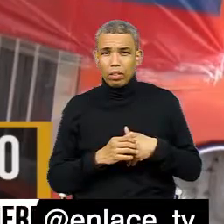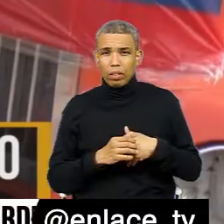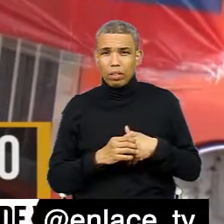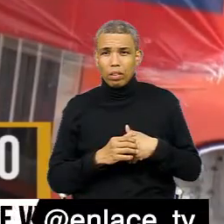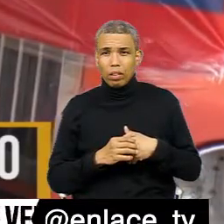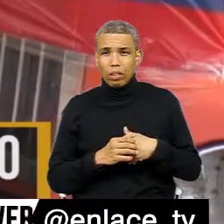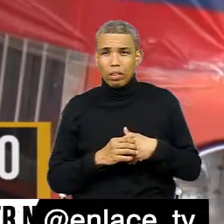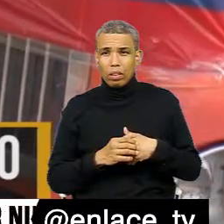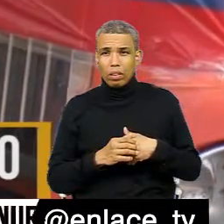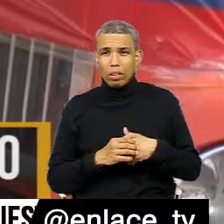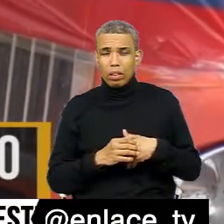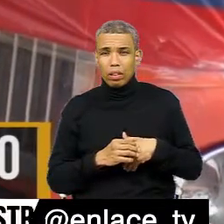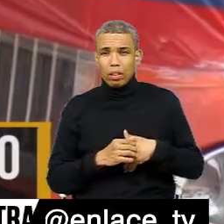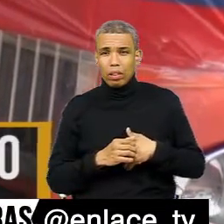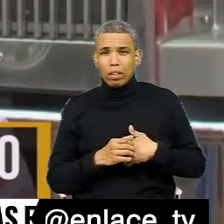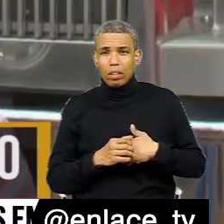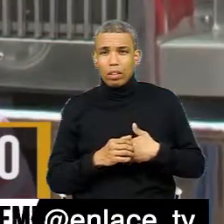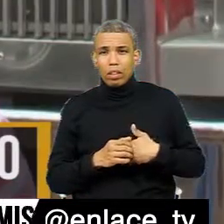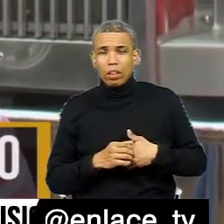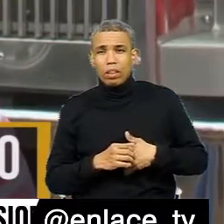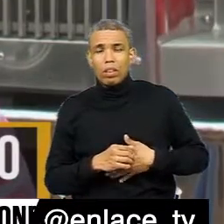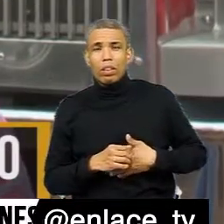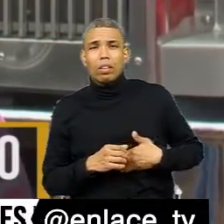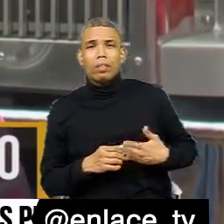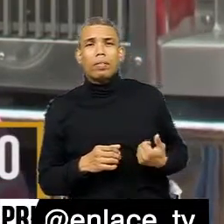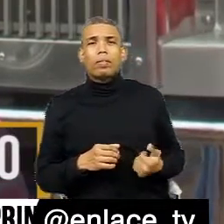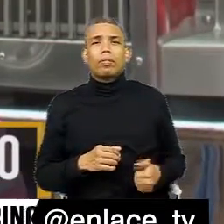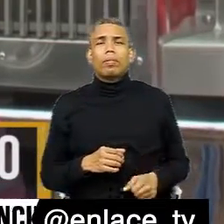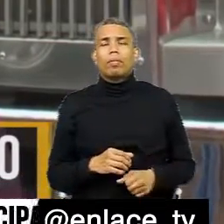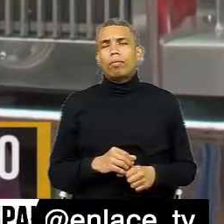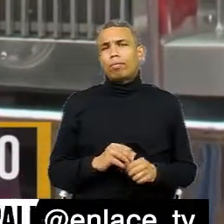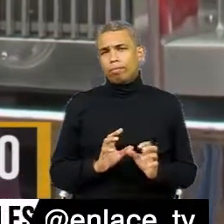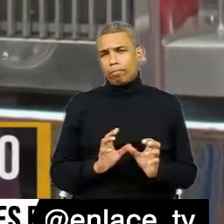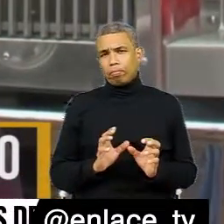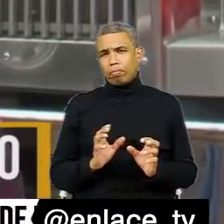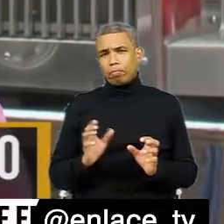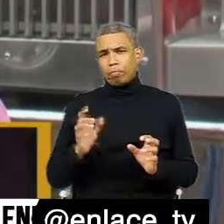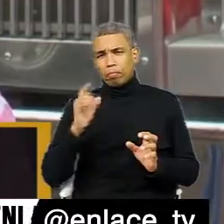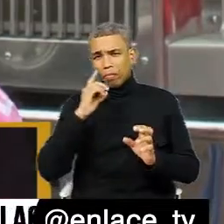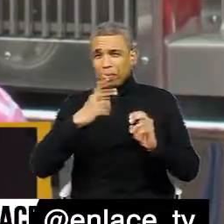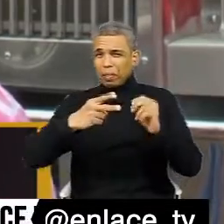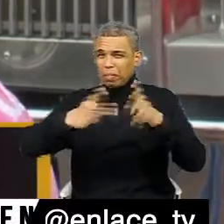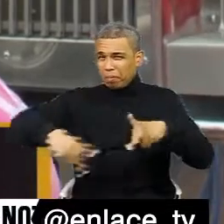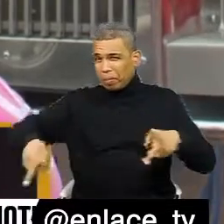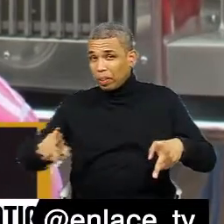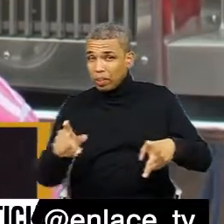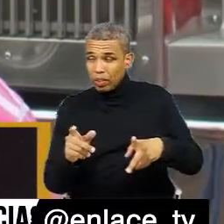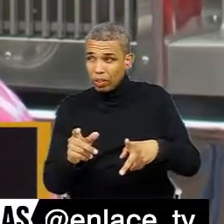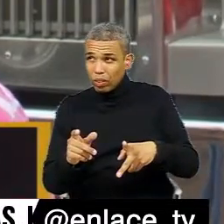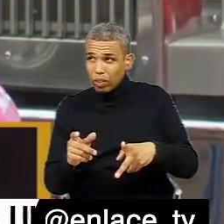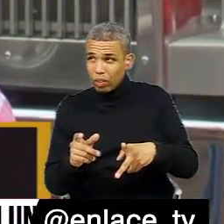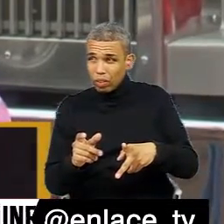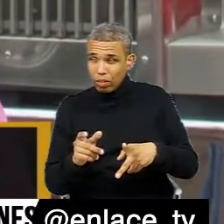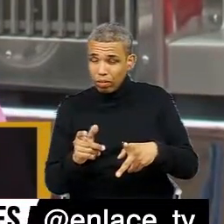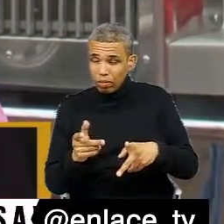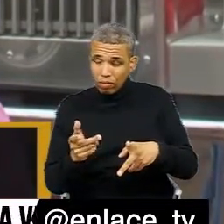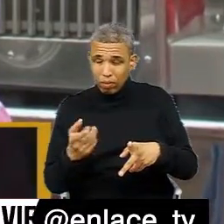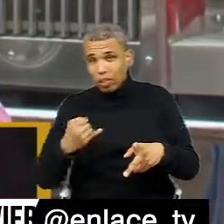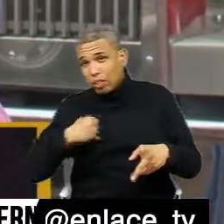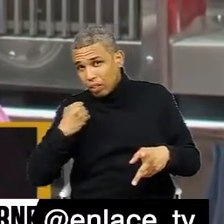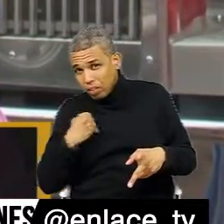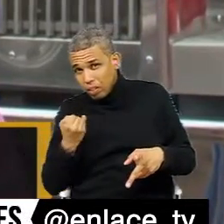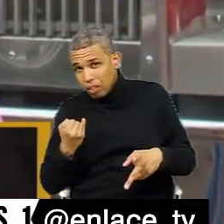de bien, las personas que aportan al país para el crecimiento, para el desarrollo y para que nuestra juventud tenga un mejor futuro. A nosotros